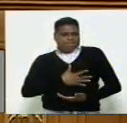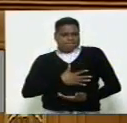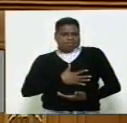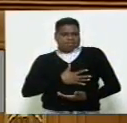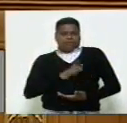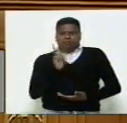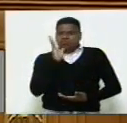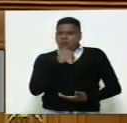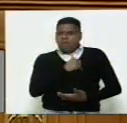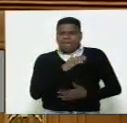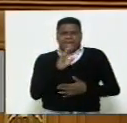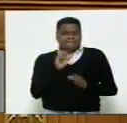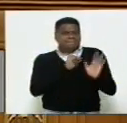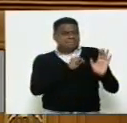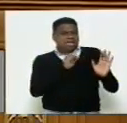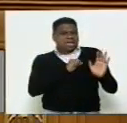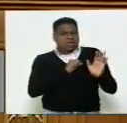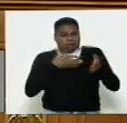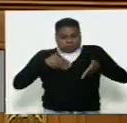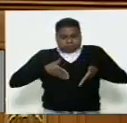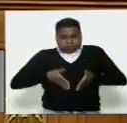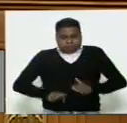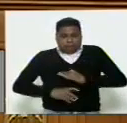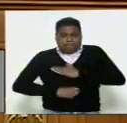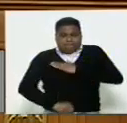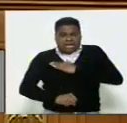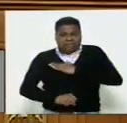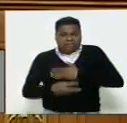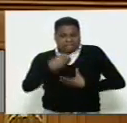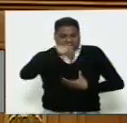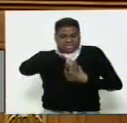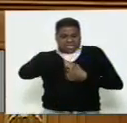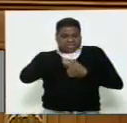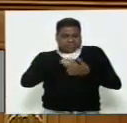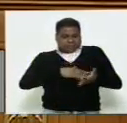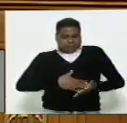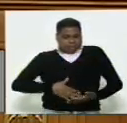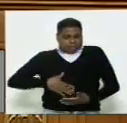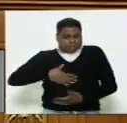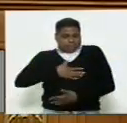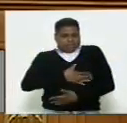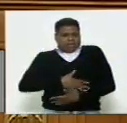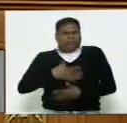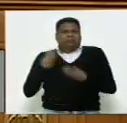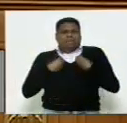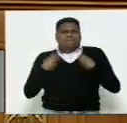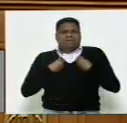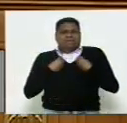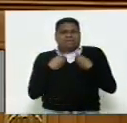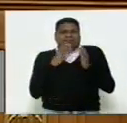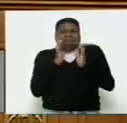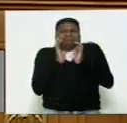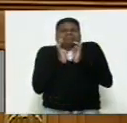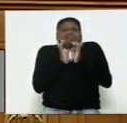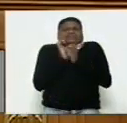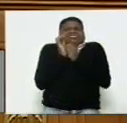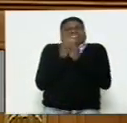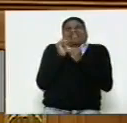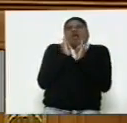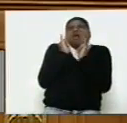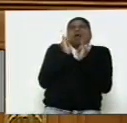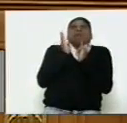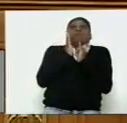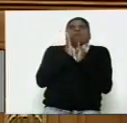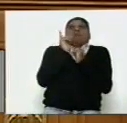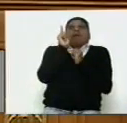ese niño y esa niña que van a ser, que está allí dentro de ese vientre viviendo todo lo que mamá vive, ese niño empieza y esa niña